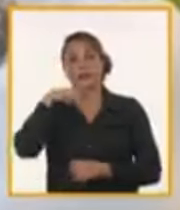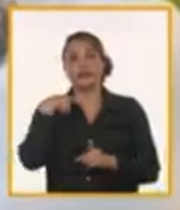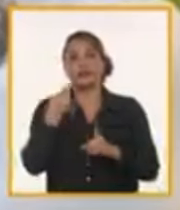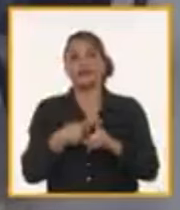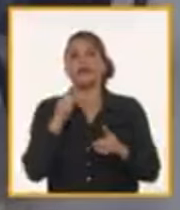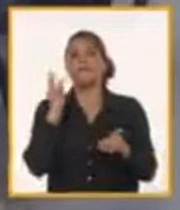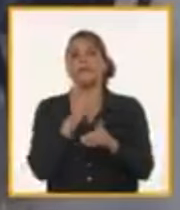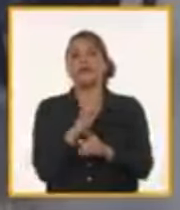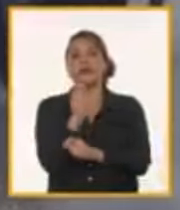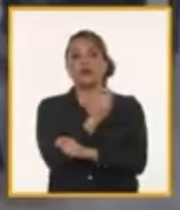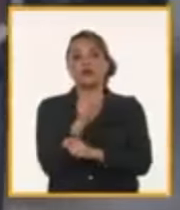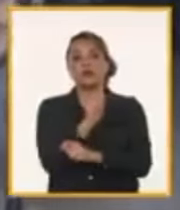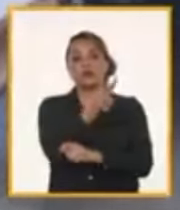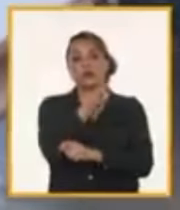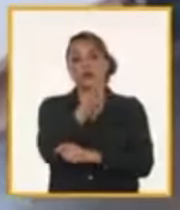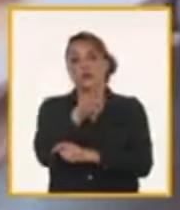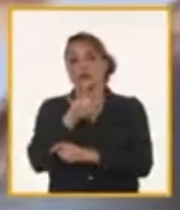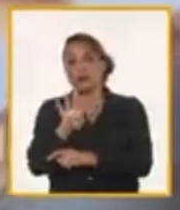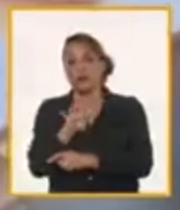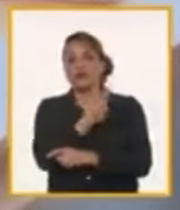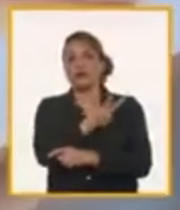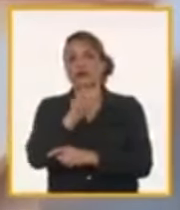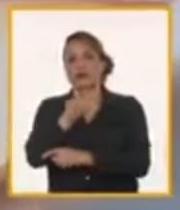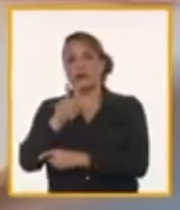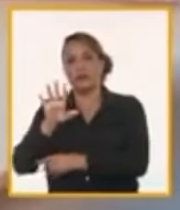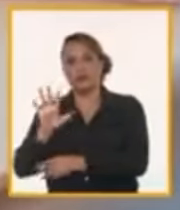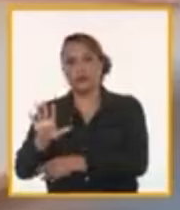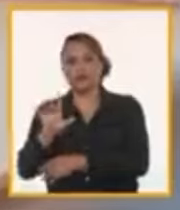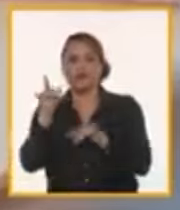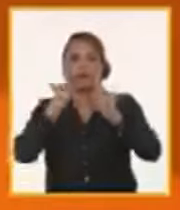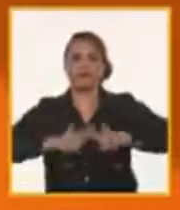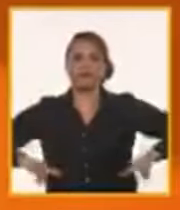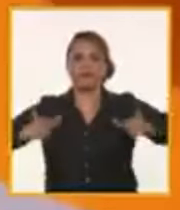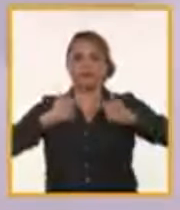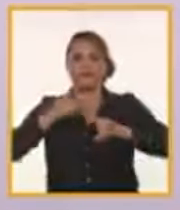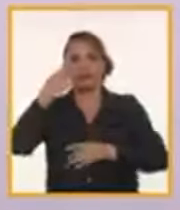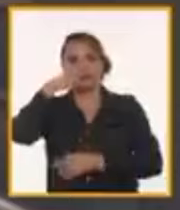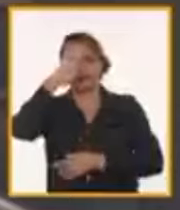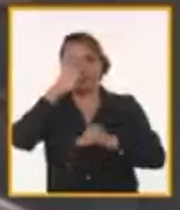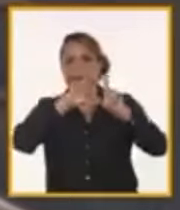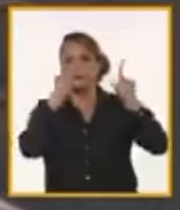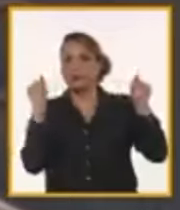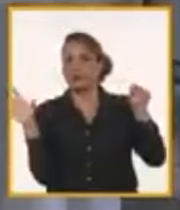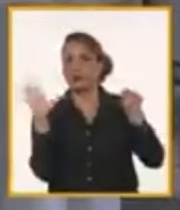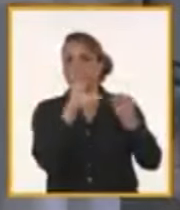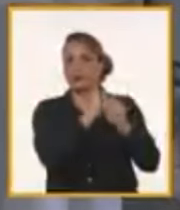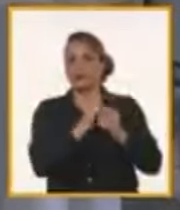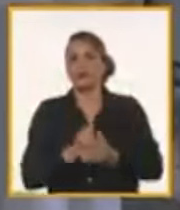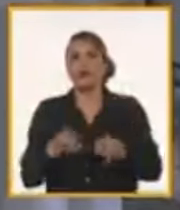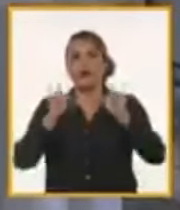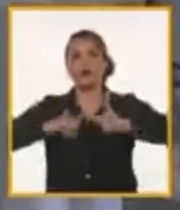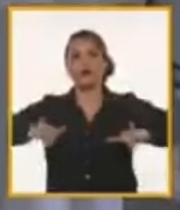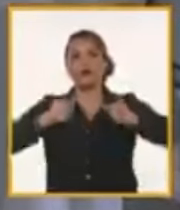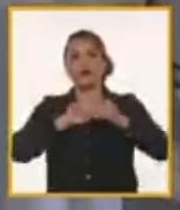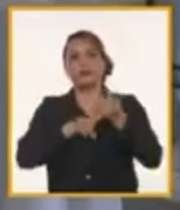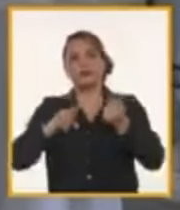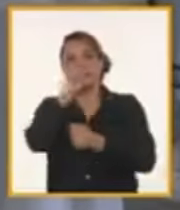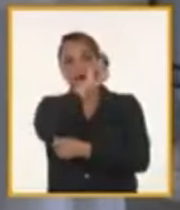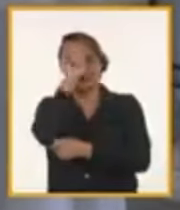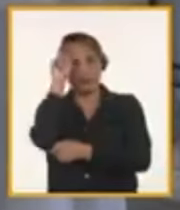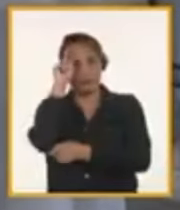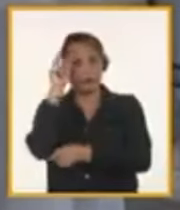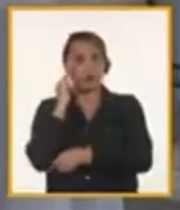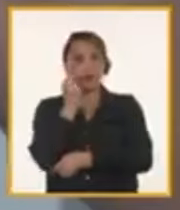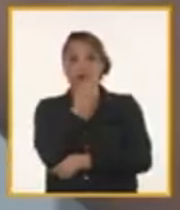escolar 2024-2025 para la educación superior en el país la universidad de santis espíritus José Martí